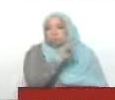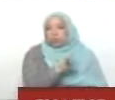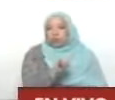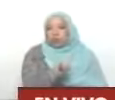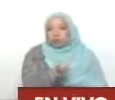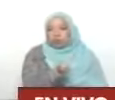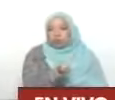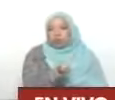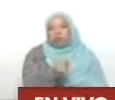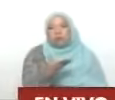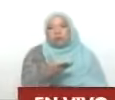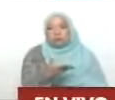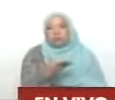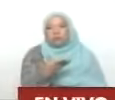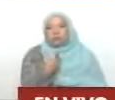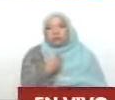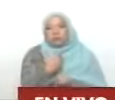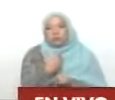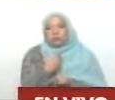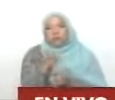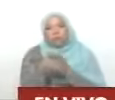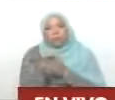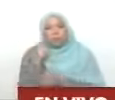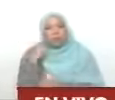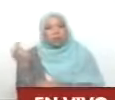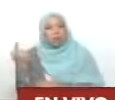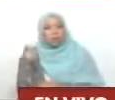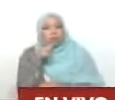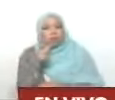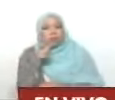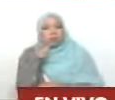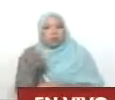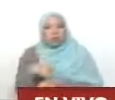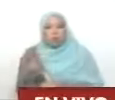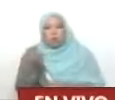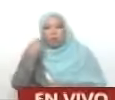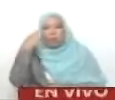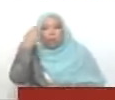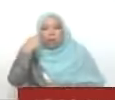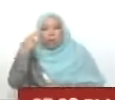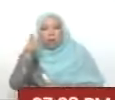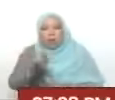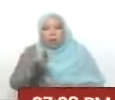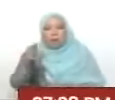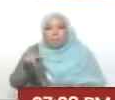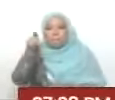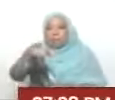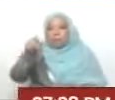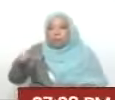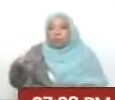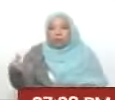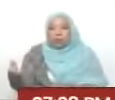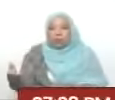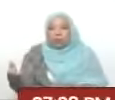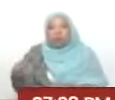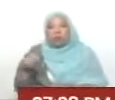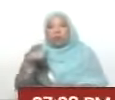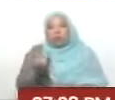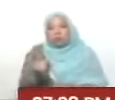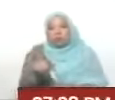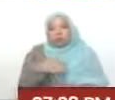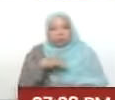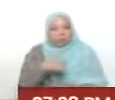de mi colega Maelén García, ella le pregunta por la mirada. Yo le preguntaría a usted por lo